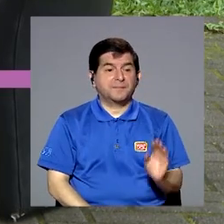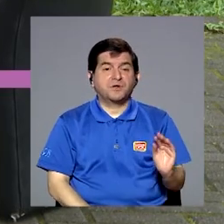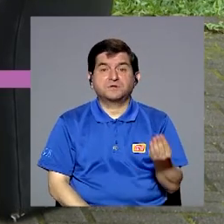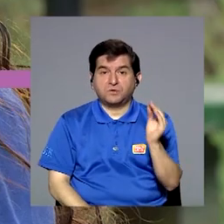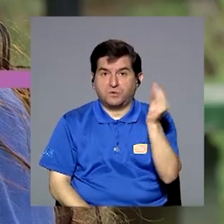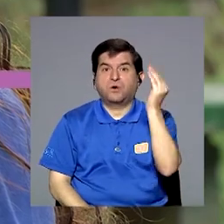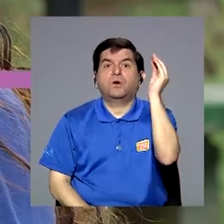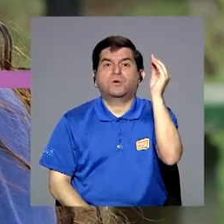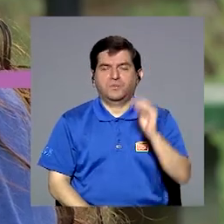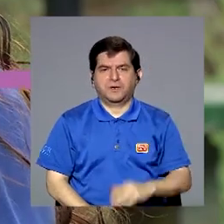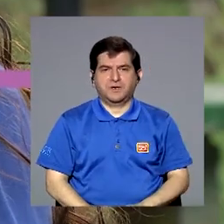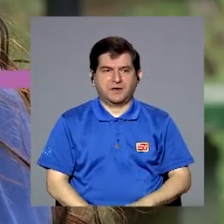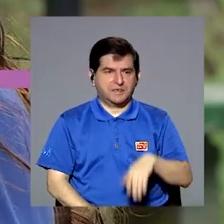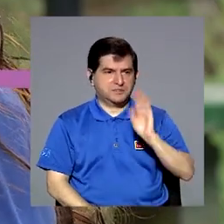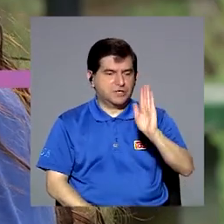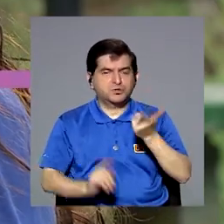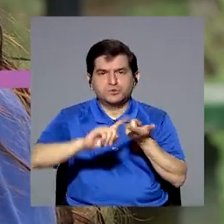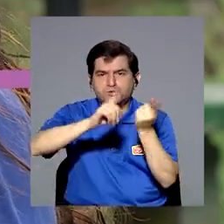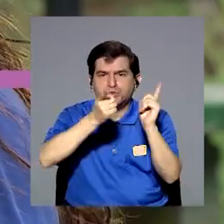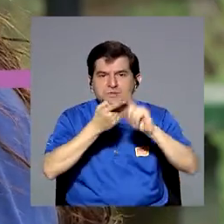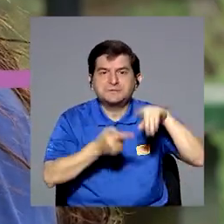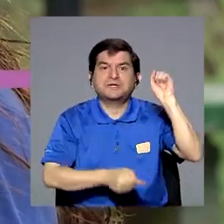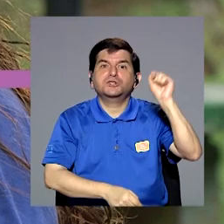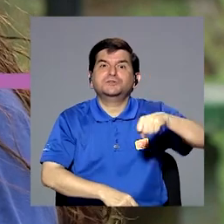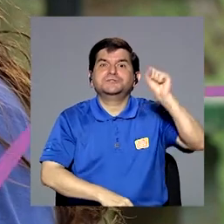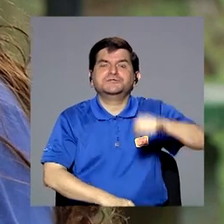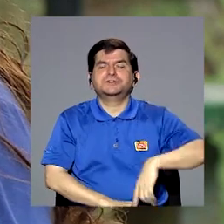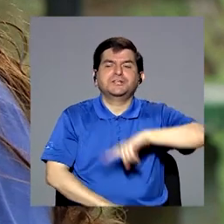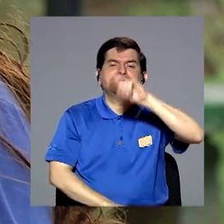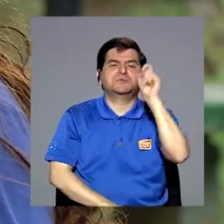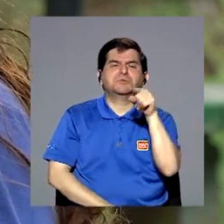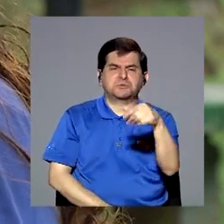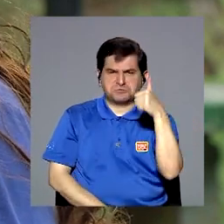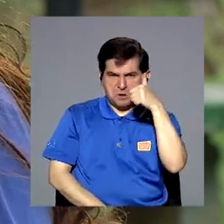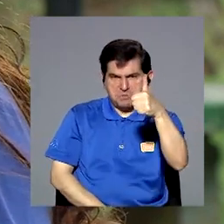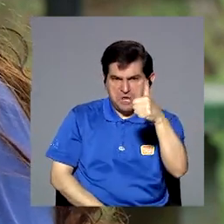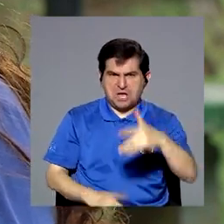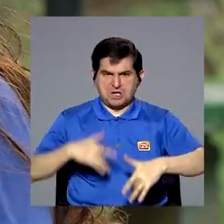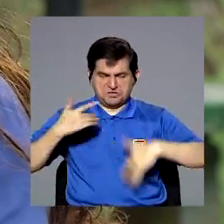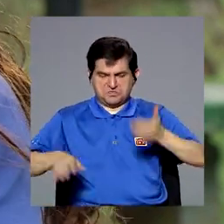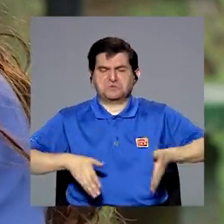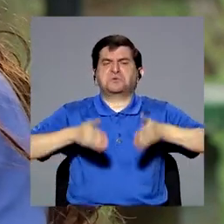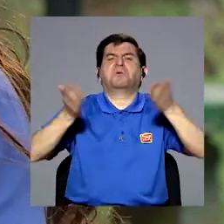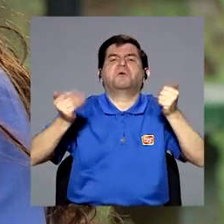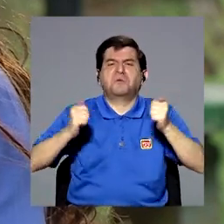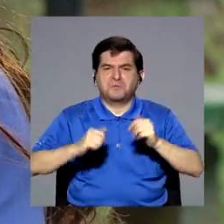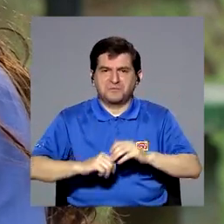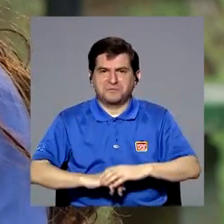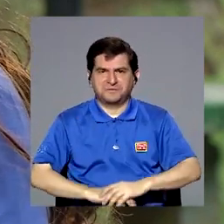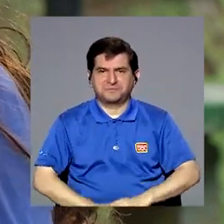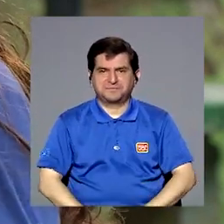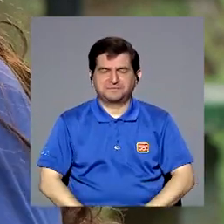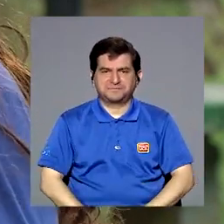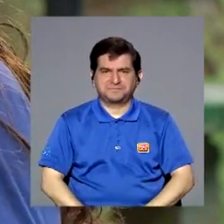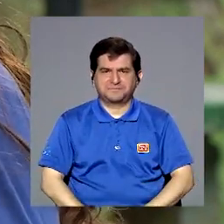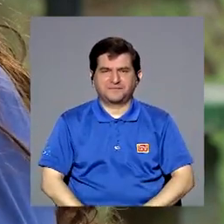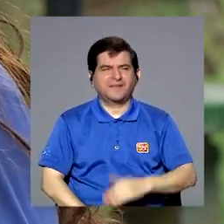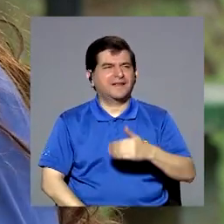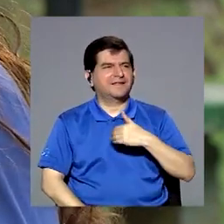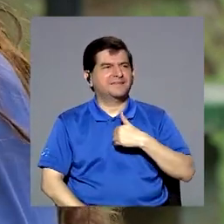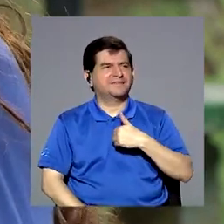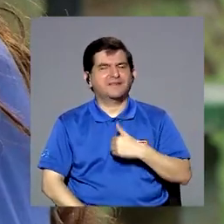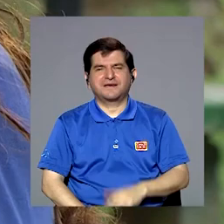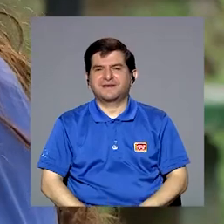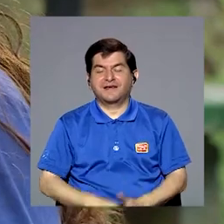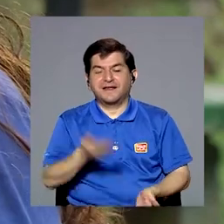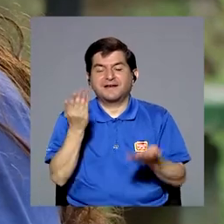los jóvenes, en sus amigos, ahí sí, les preguntan cómo estás, cómo te sientes, y tienen